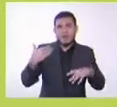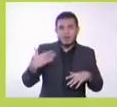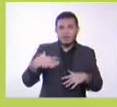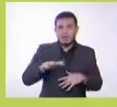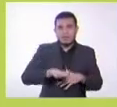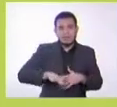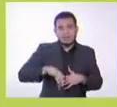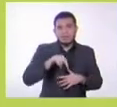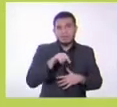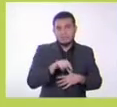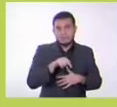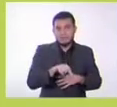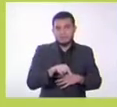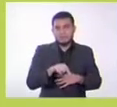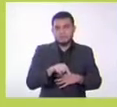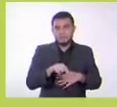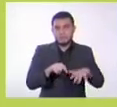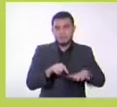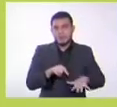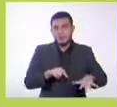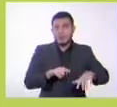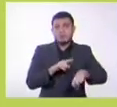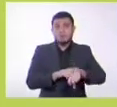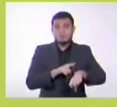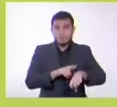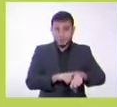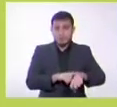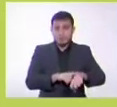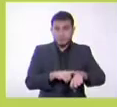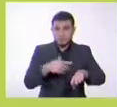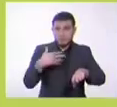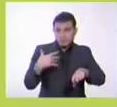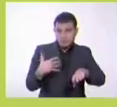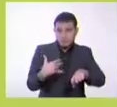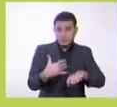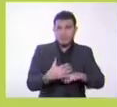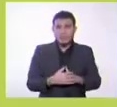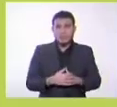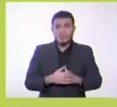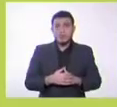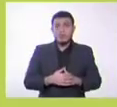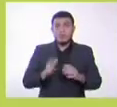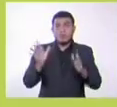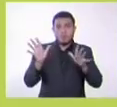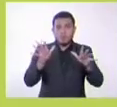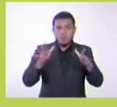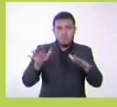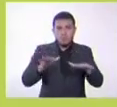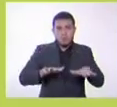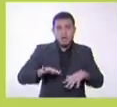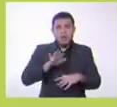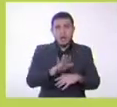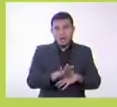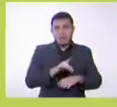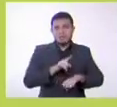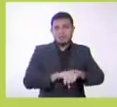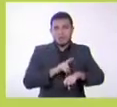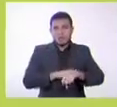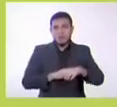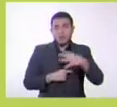región característica durante un periodo de tiempo. El clima a su vez está determinado por